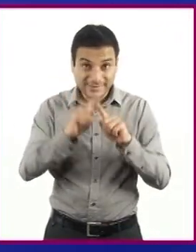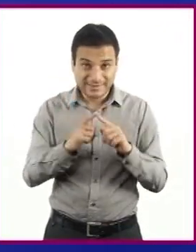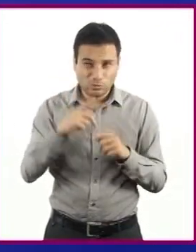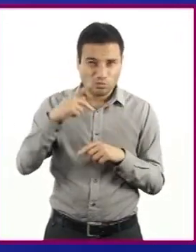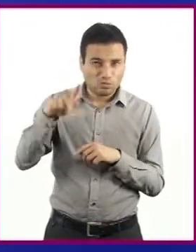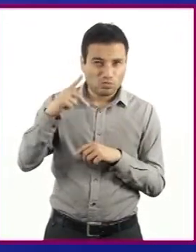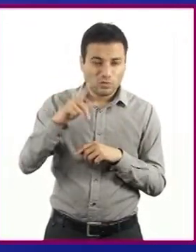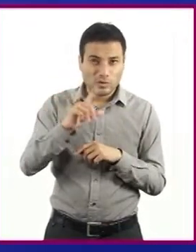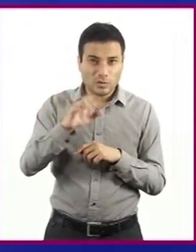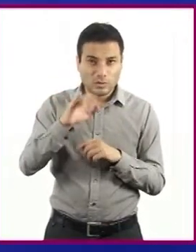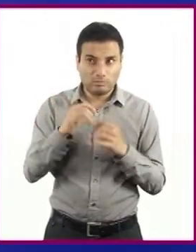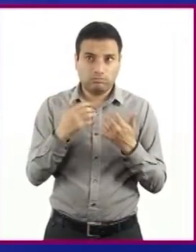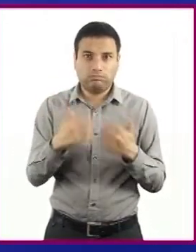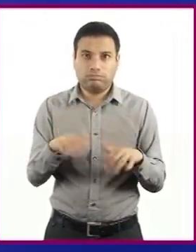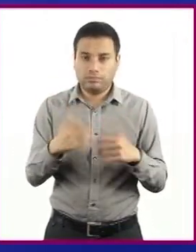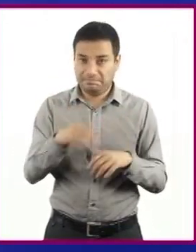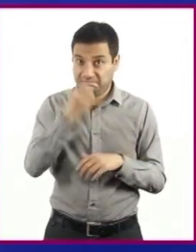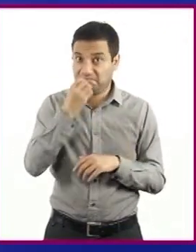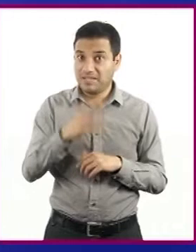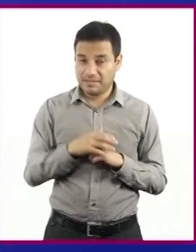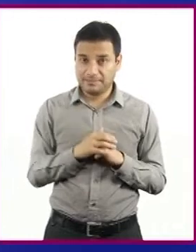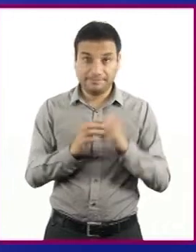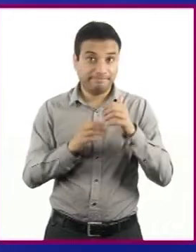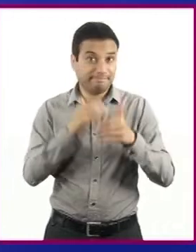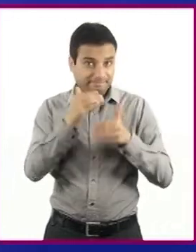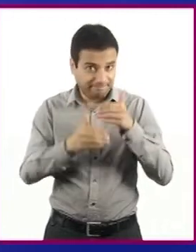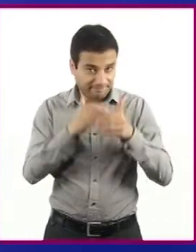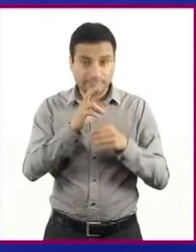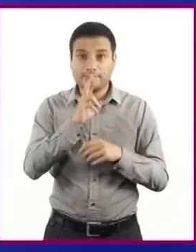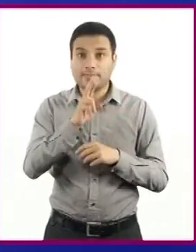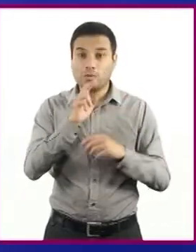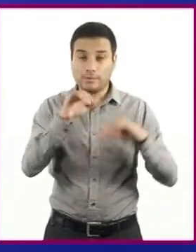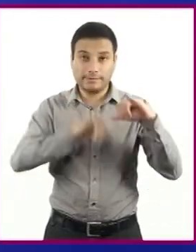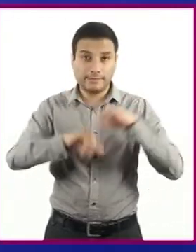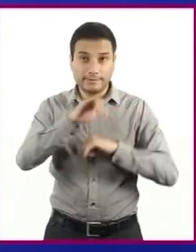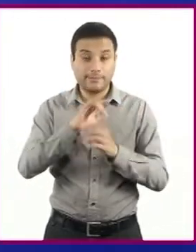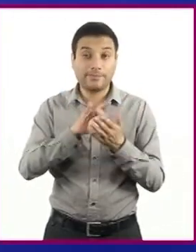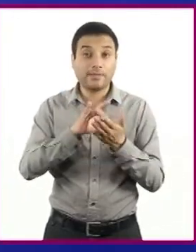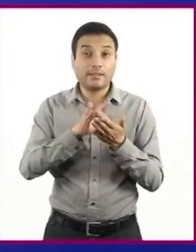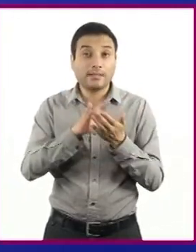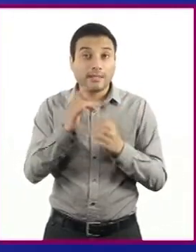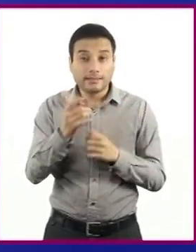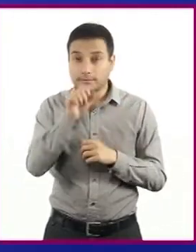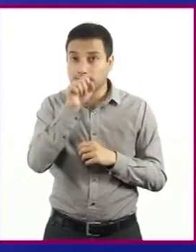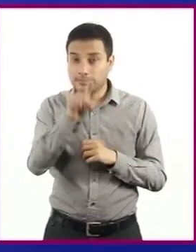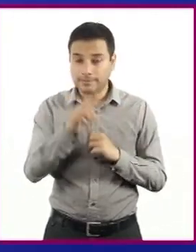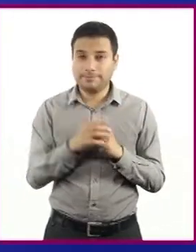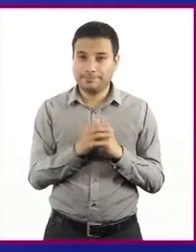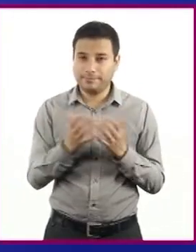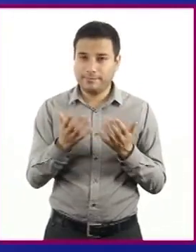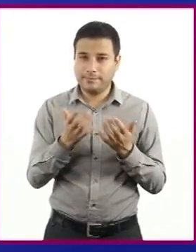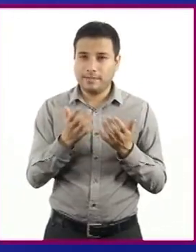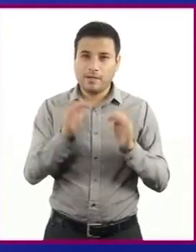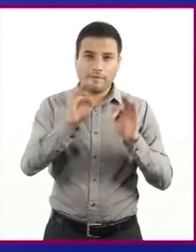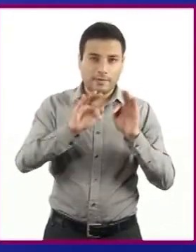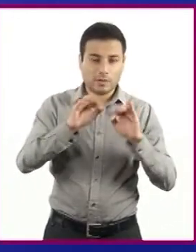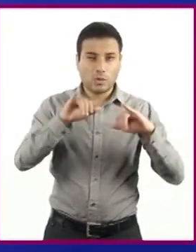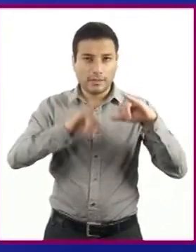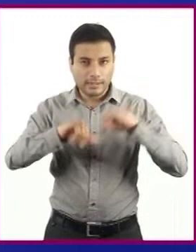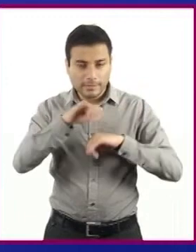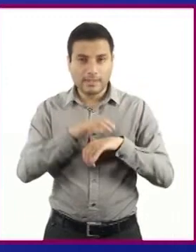Lewis representaron un gran avance en la ciencia, especialmente en el área de la química, físico-química